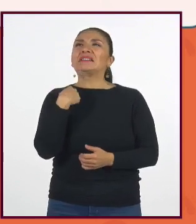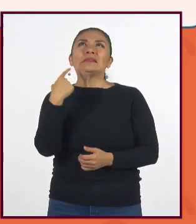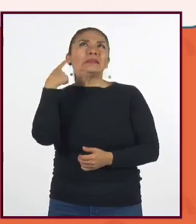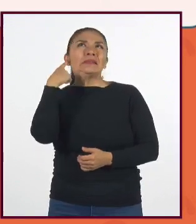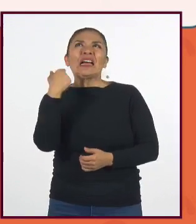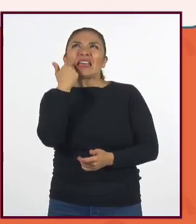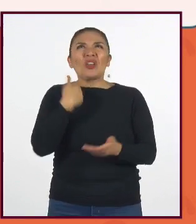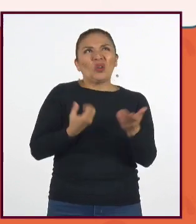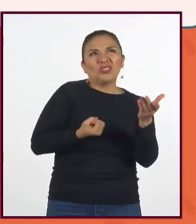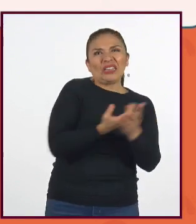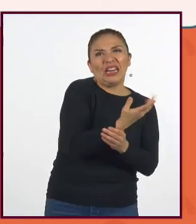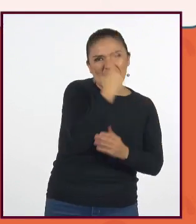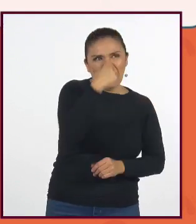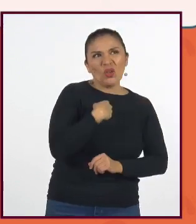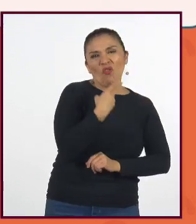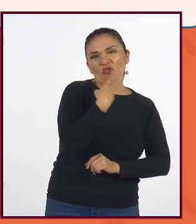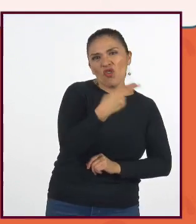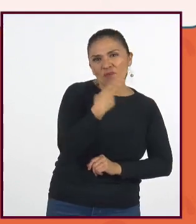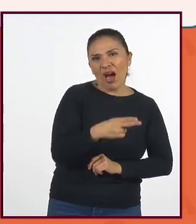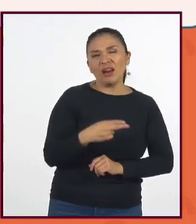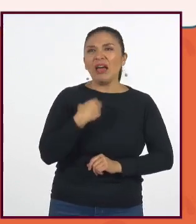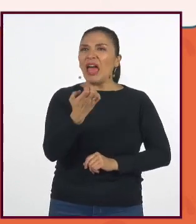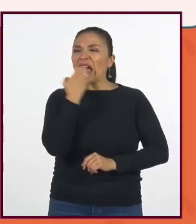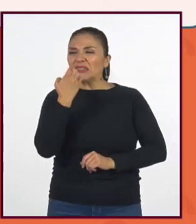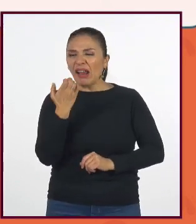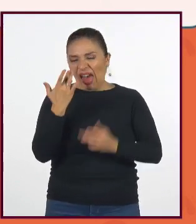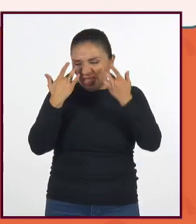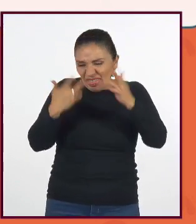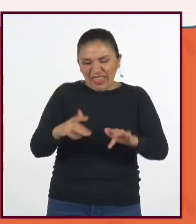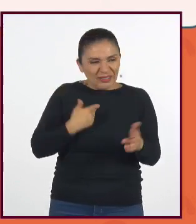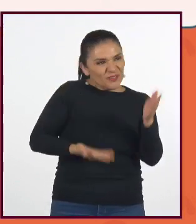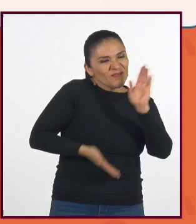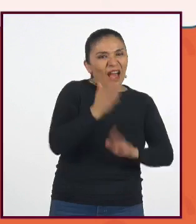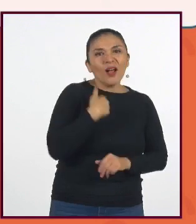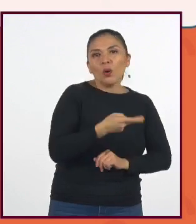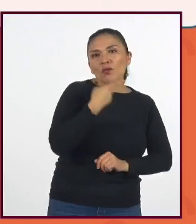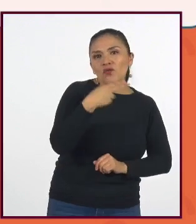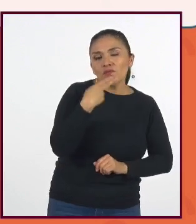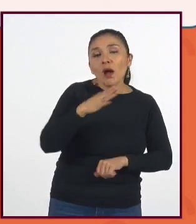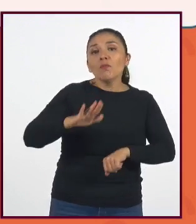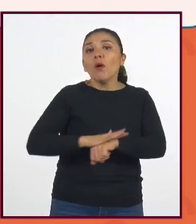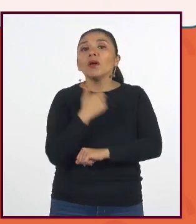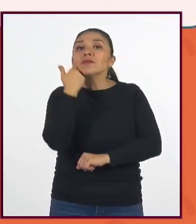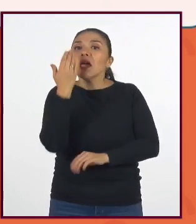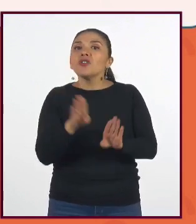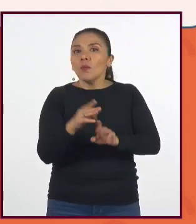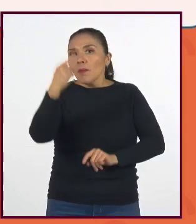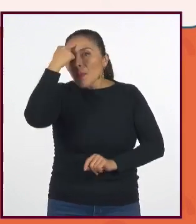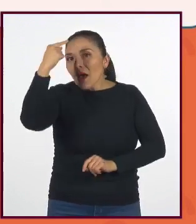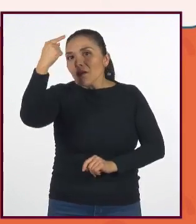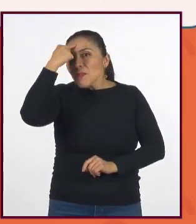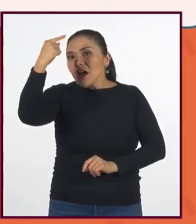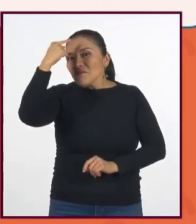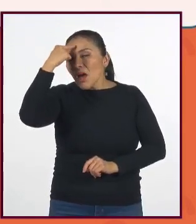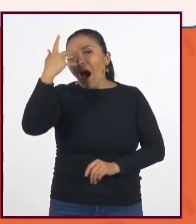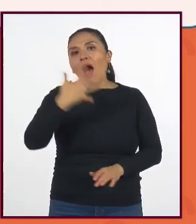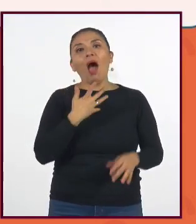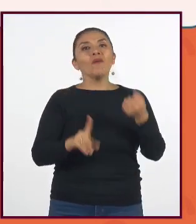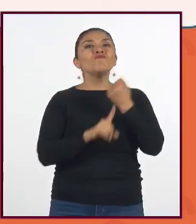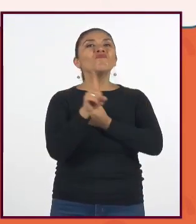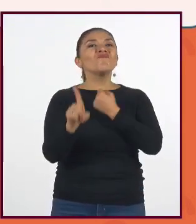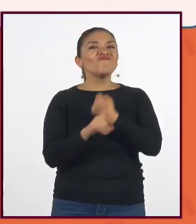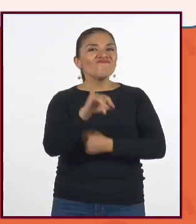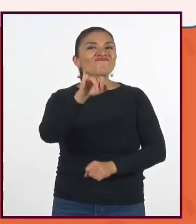de la escuela para fumar, y es porque suele interferir, el consumo perjudicial sí interfiere con